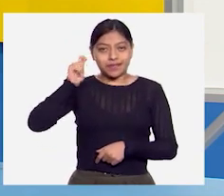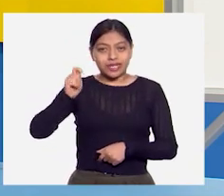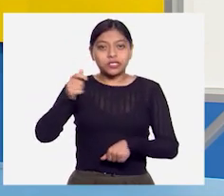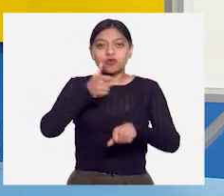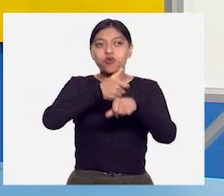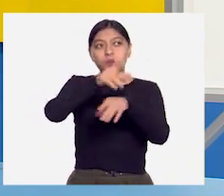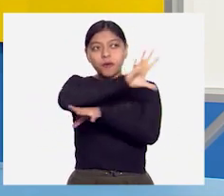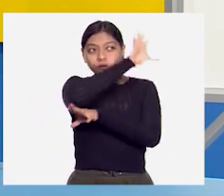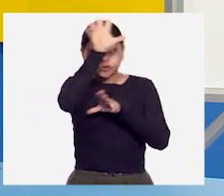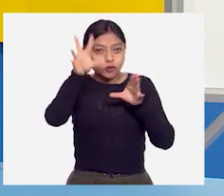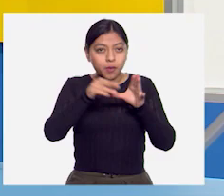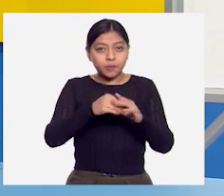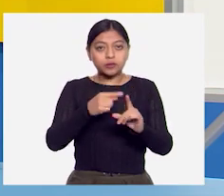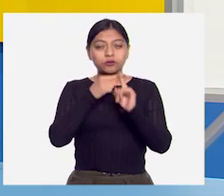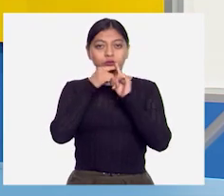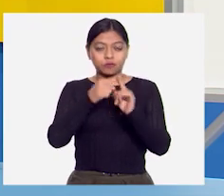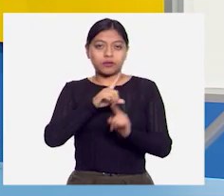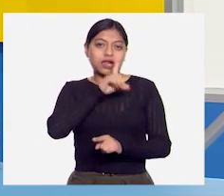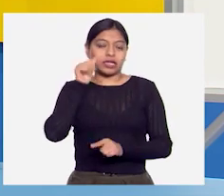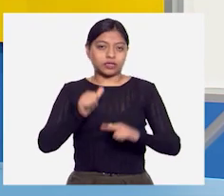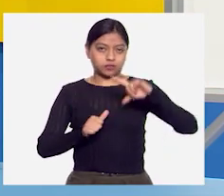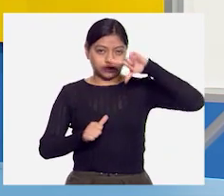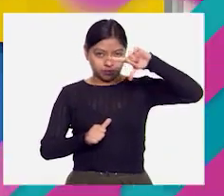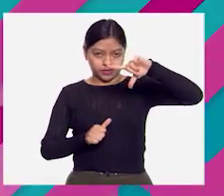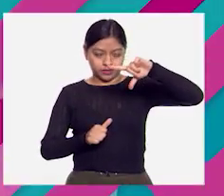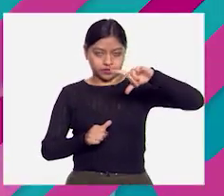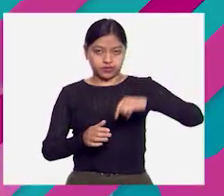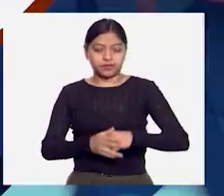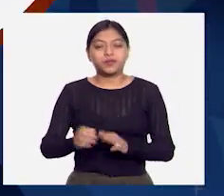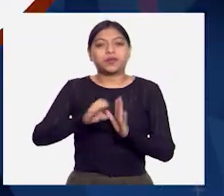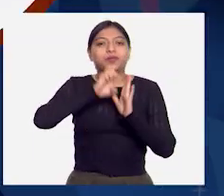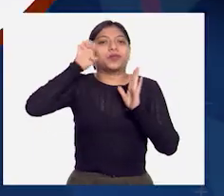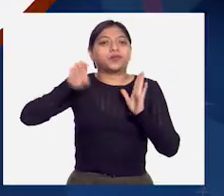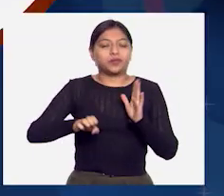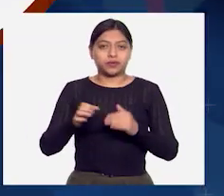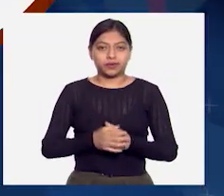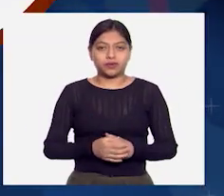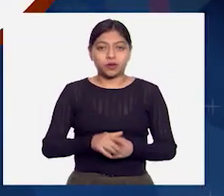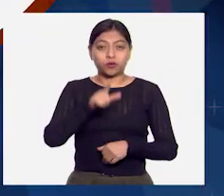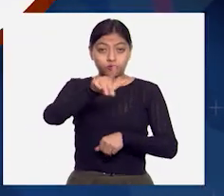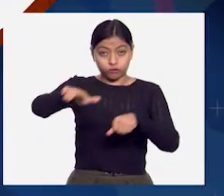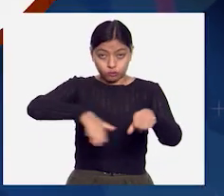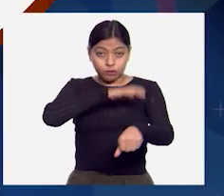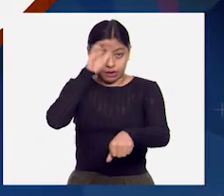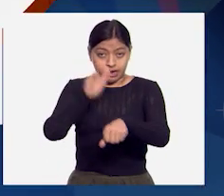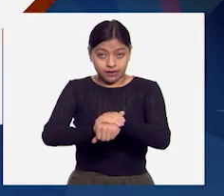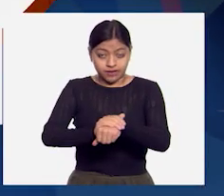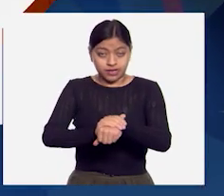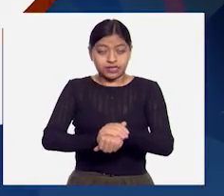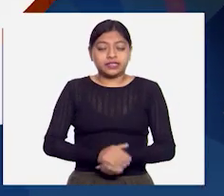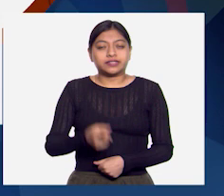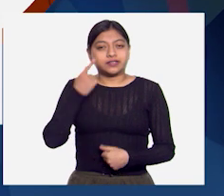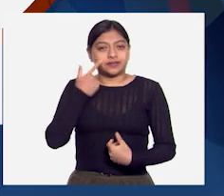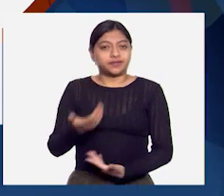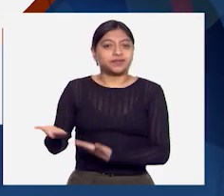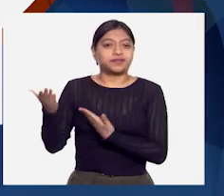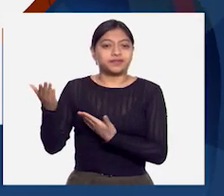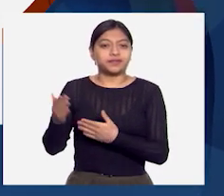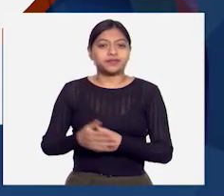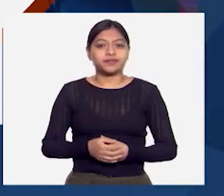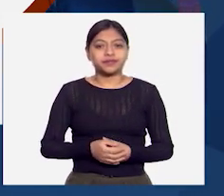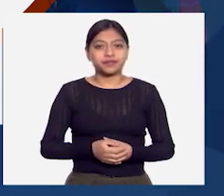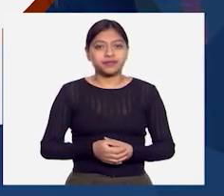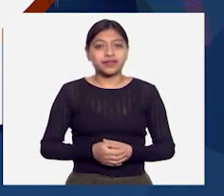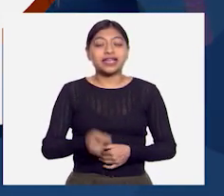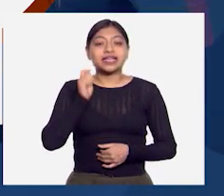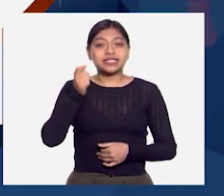representar un conjunto de datos. Por ejemplo, su calificación anual de quinto grado es el promedio